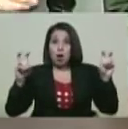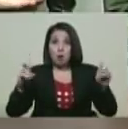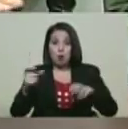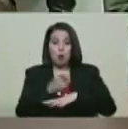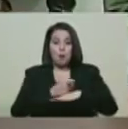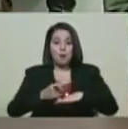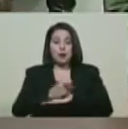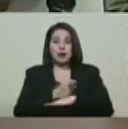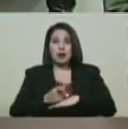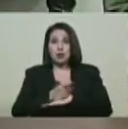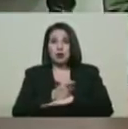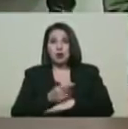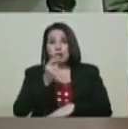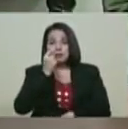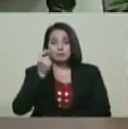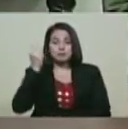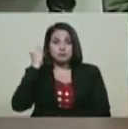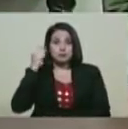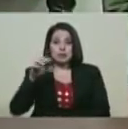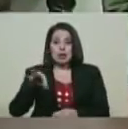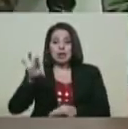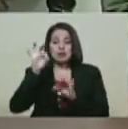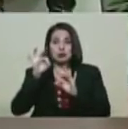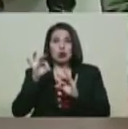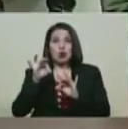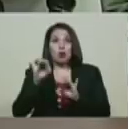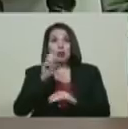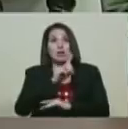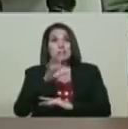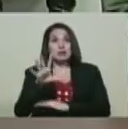gobernadores, gobernadoras, electos ahorita el 15 de octubre,